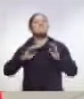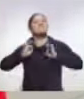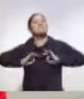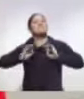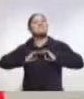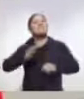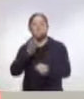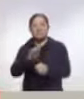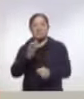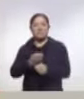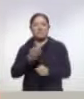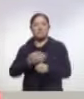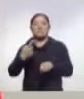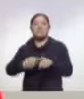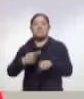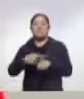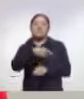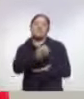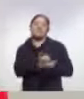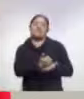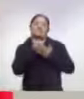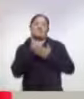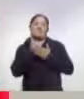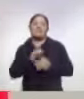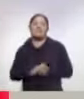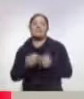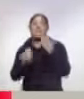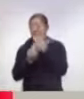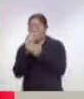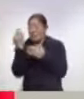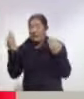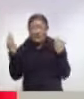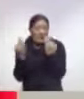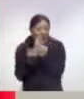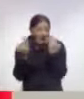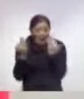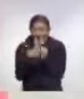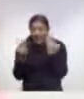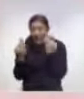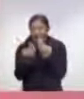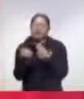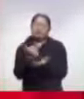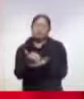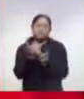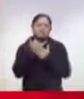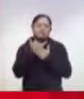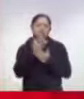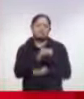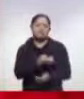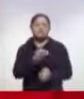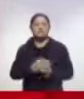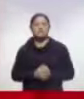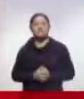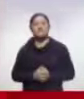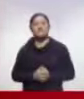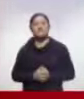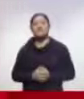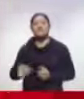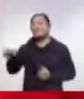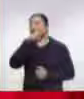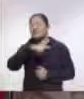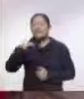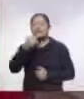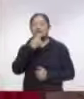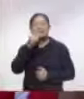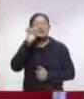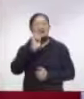No, ahorita estoy enferma, me va a ayudar. Luego que en la mañana hace mucho frío, pues me va ayudar. Visiblemente emocionados, las niñas